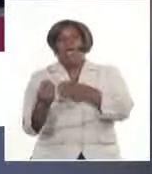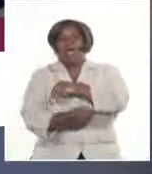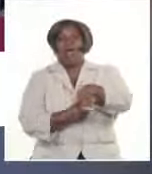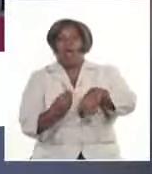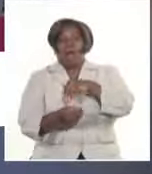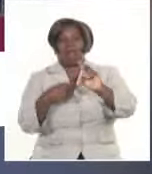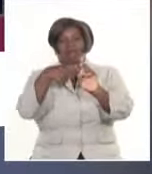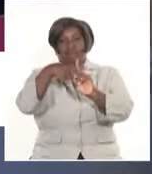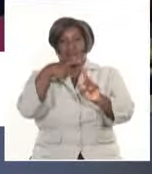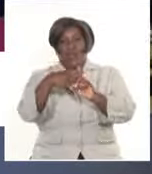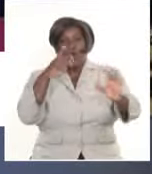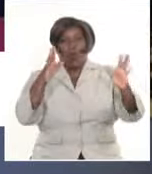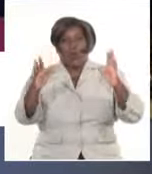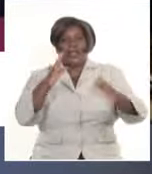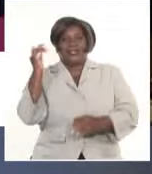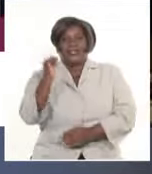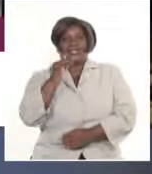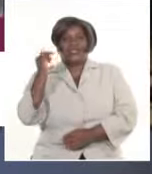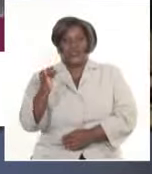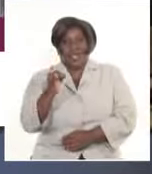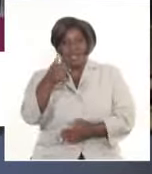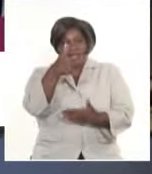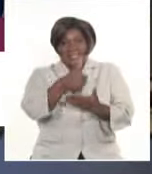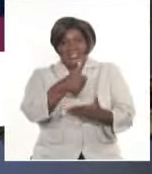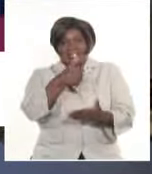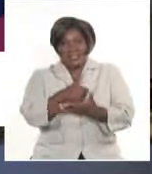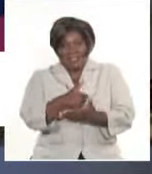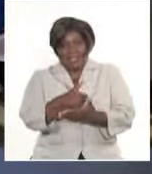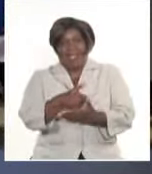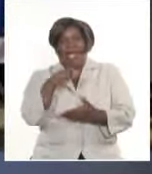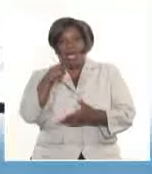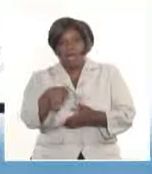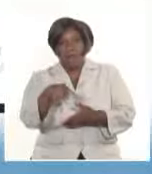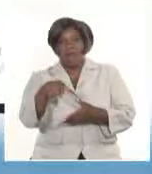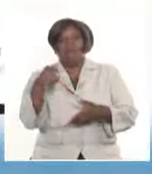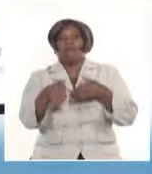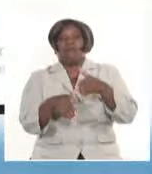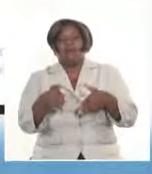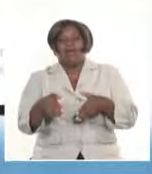jornada internacional, la sede del organismo acogerá el evento virtual Voces por la Paz.